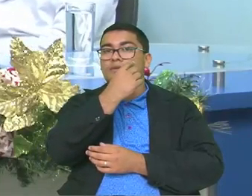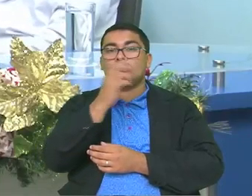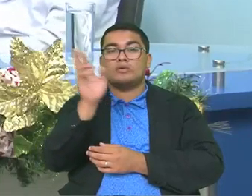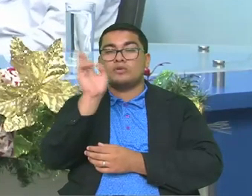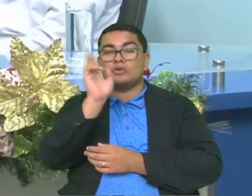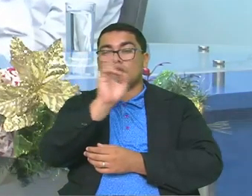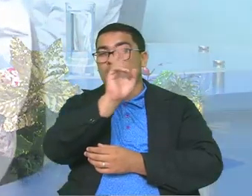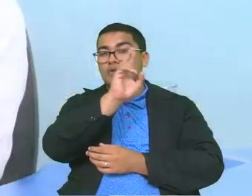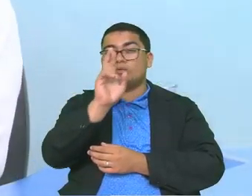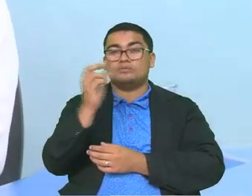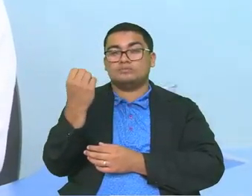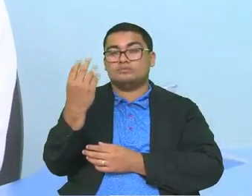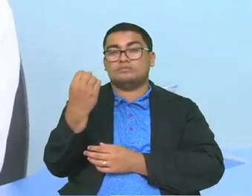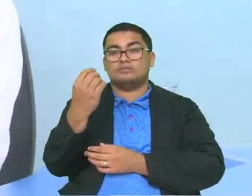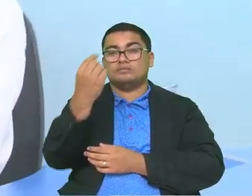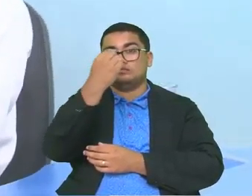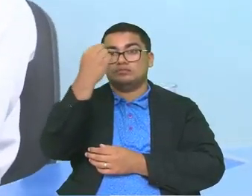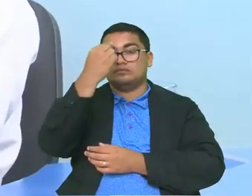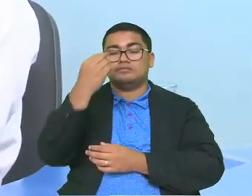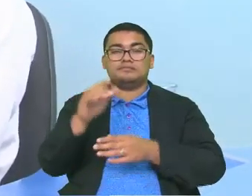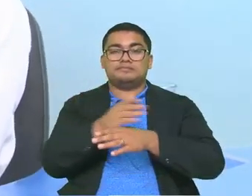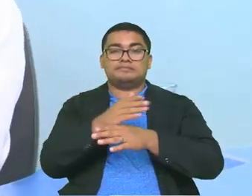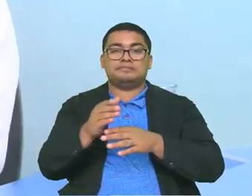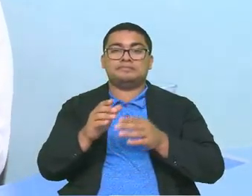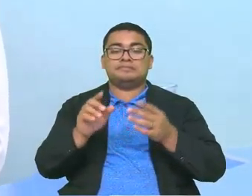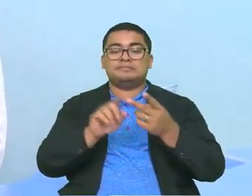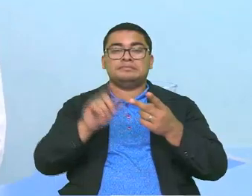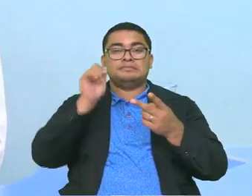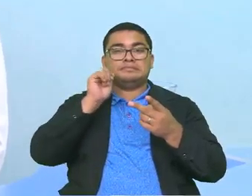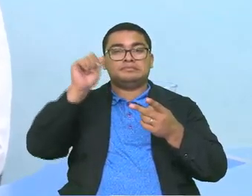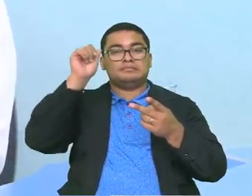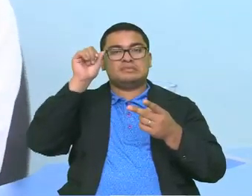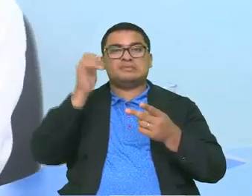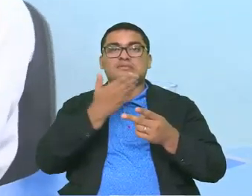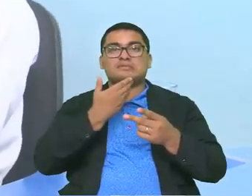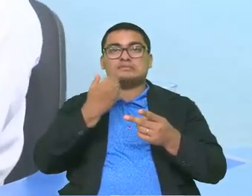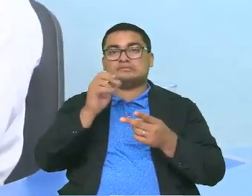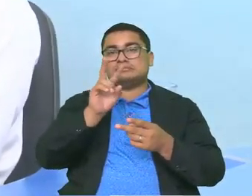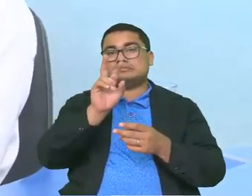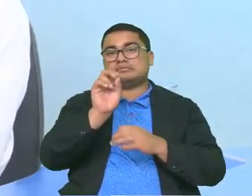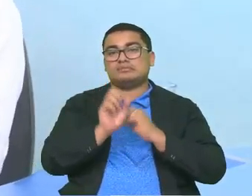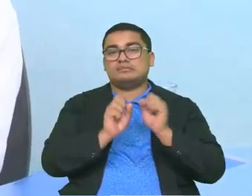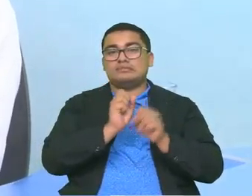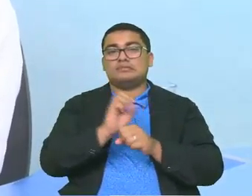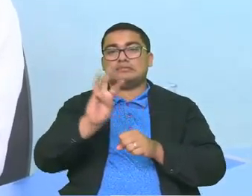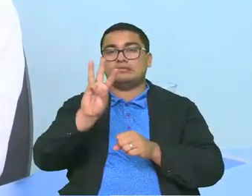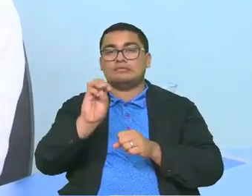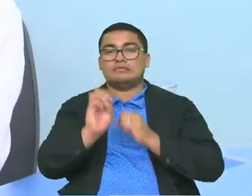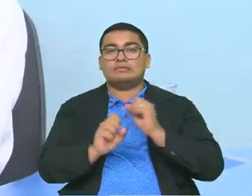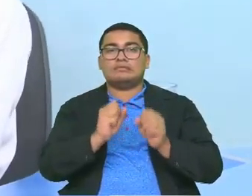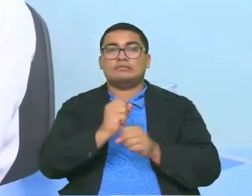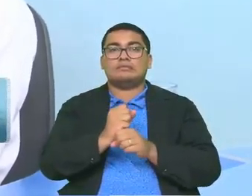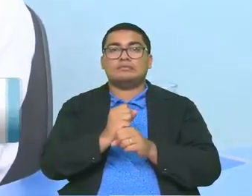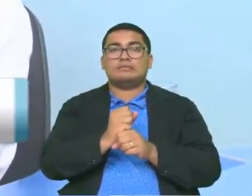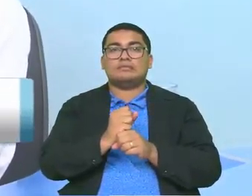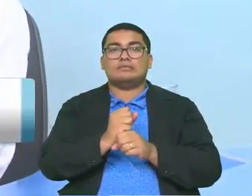nervio óptico inflamado, con hemorragia en llama, a la hora que hacemos una oftalmoscopía indirecta,